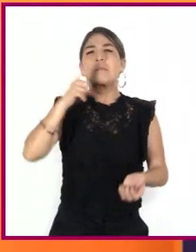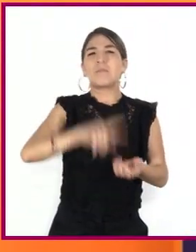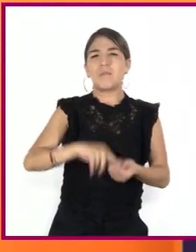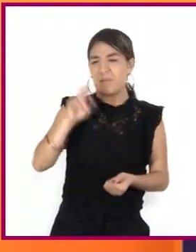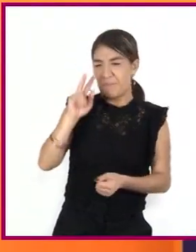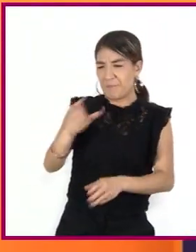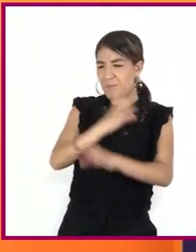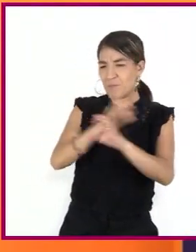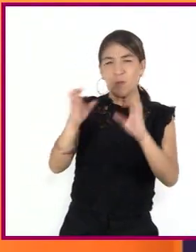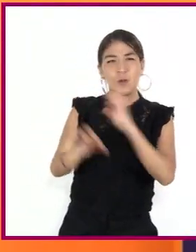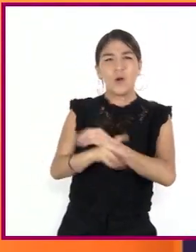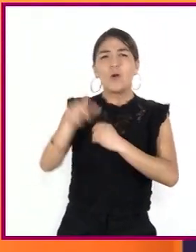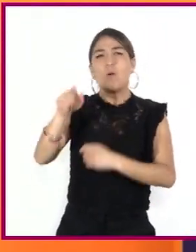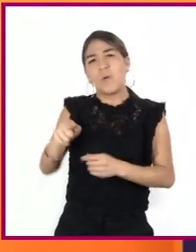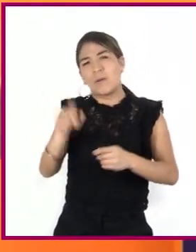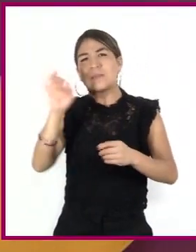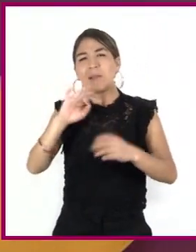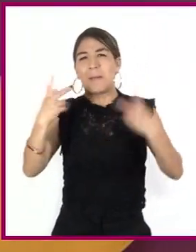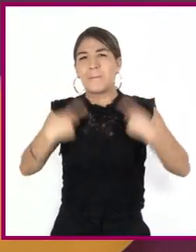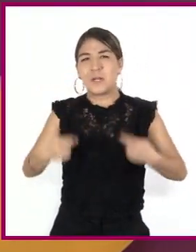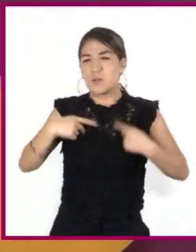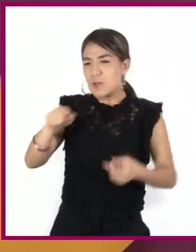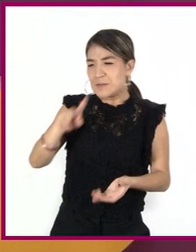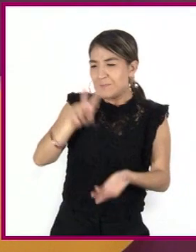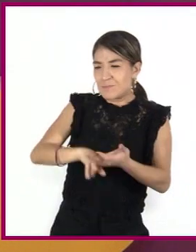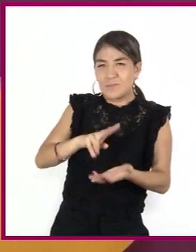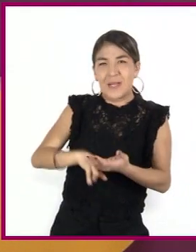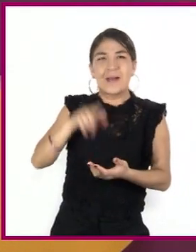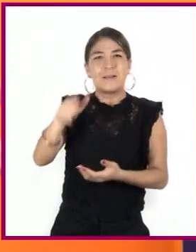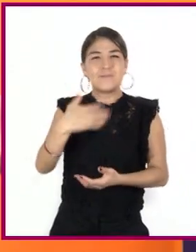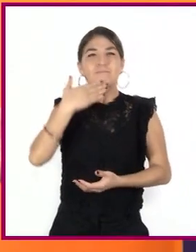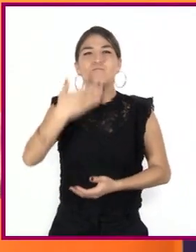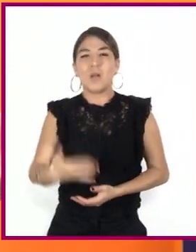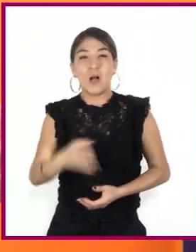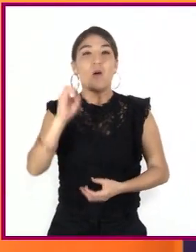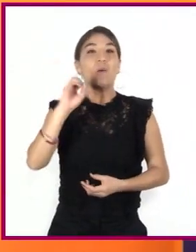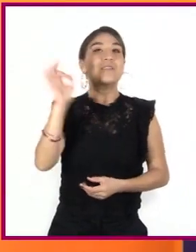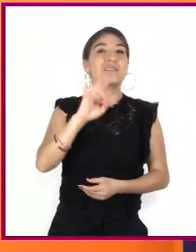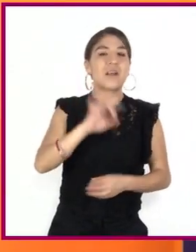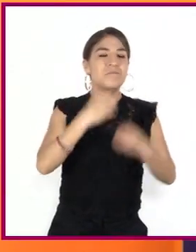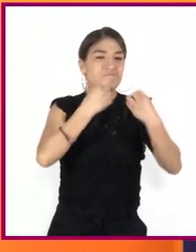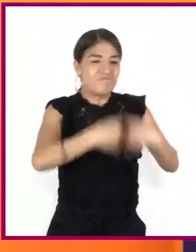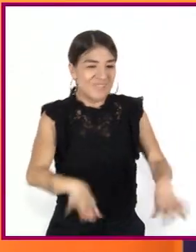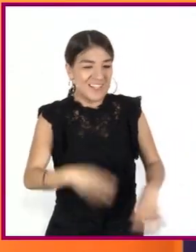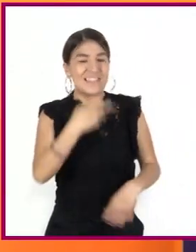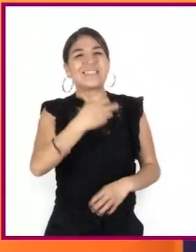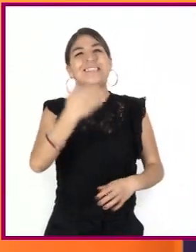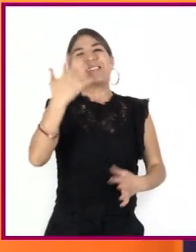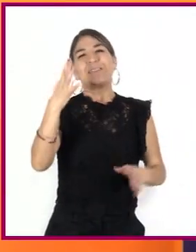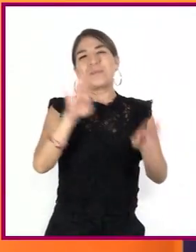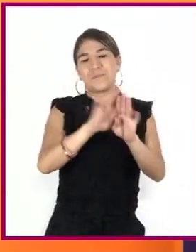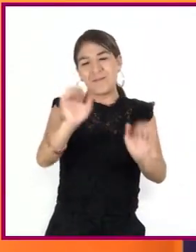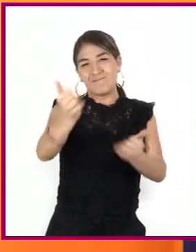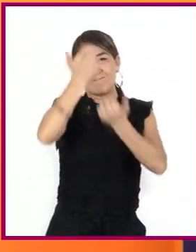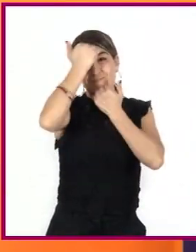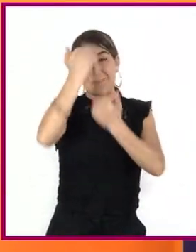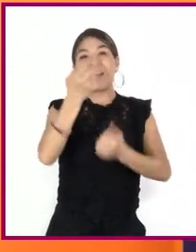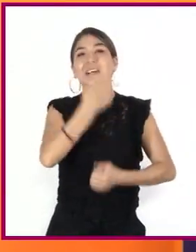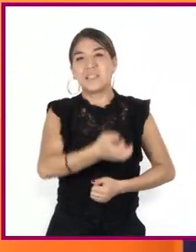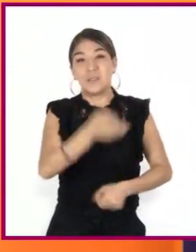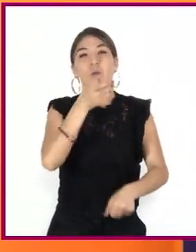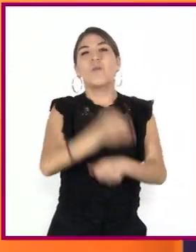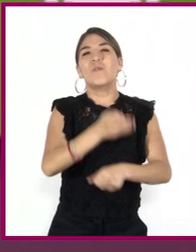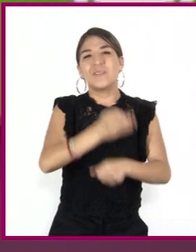las cosas o las personas hasta que se pierden o se carecen de ellas. ¿A poco no? En nuestro caso es la carencia del